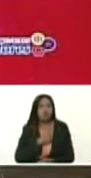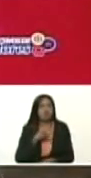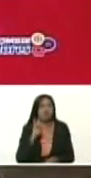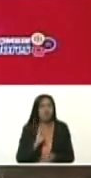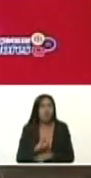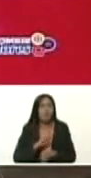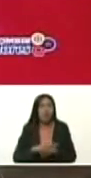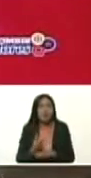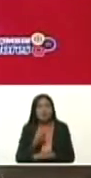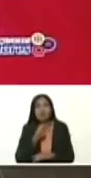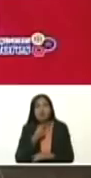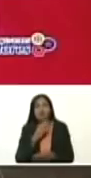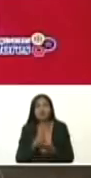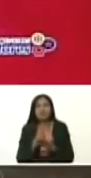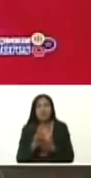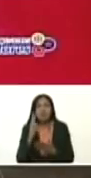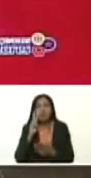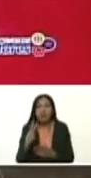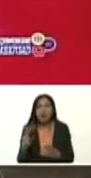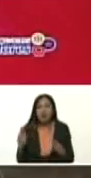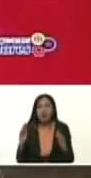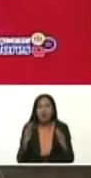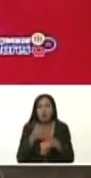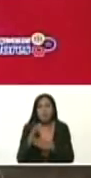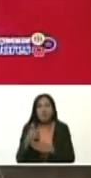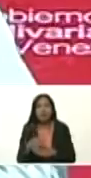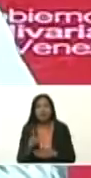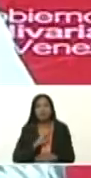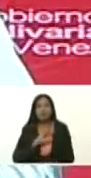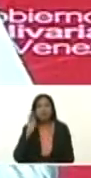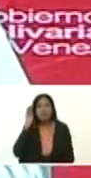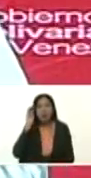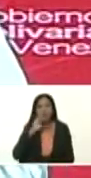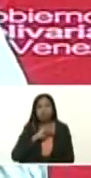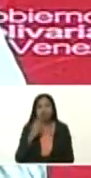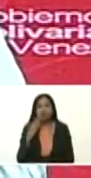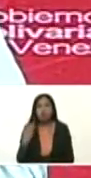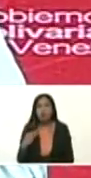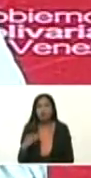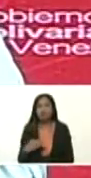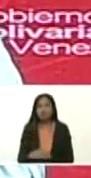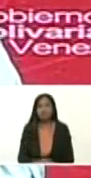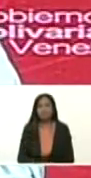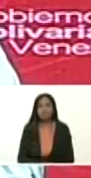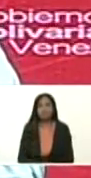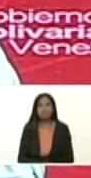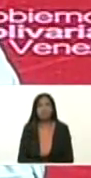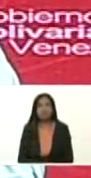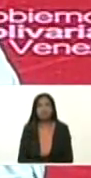gusta siempre verlo, conversar con él, es uno de mis maestros cuando yo era muy jovencito.